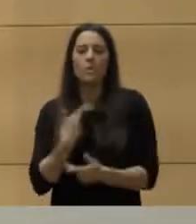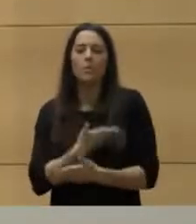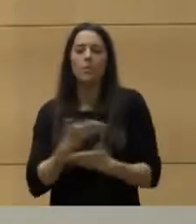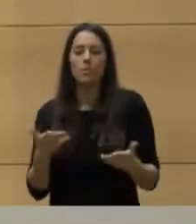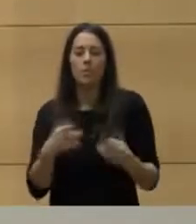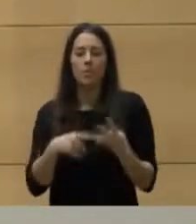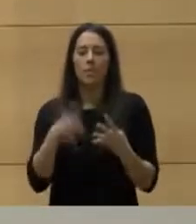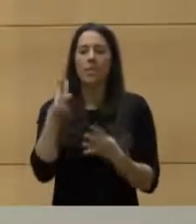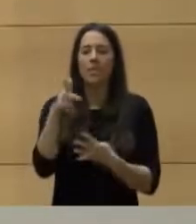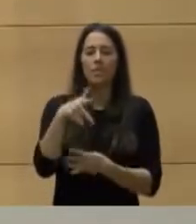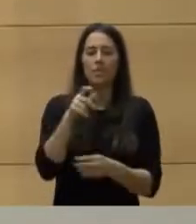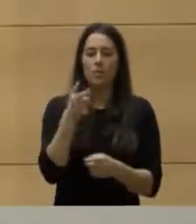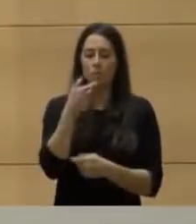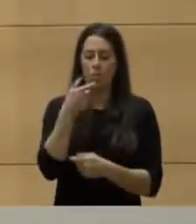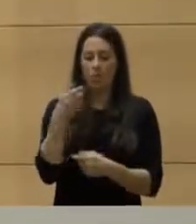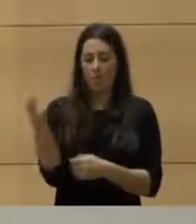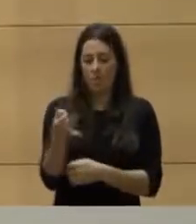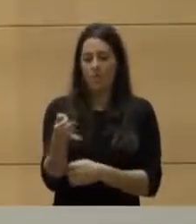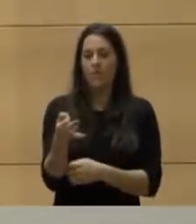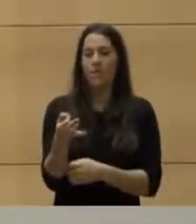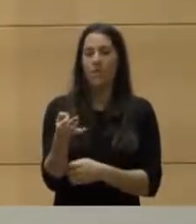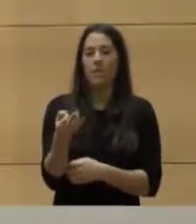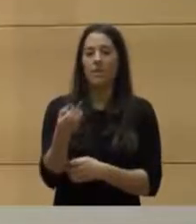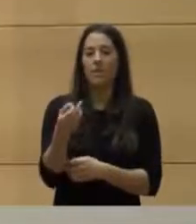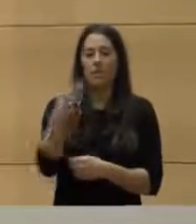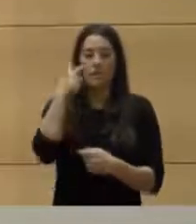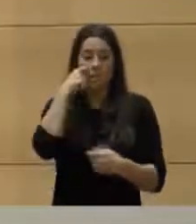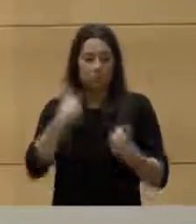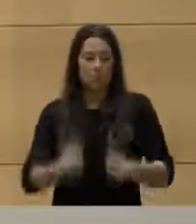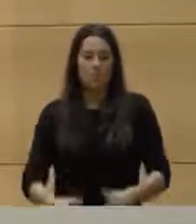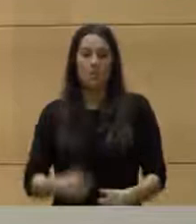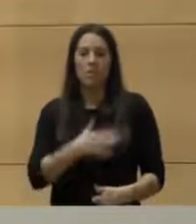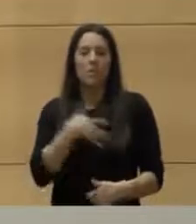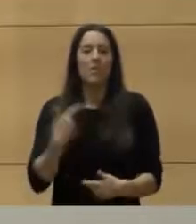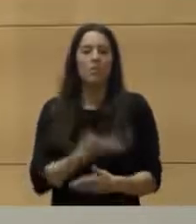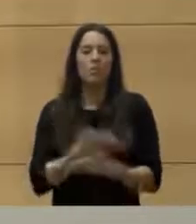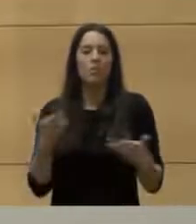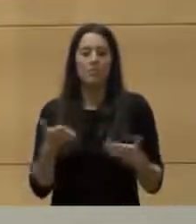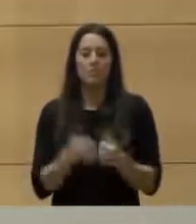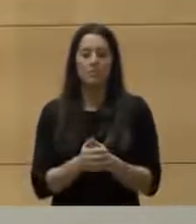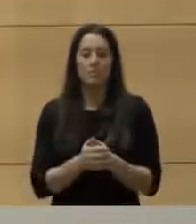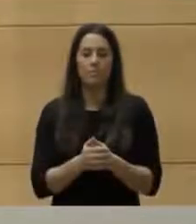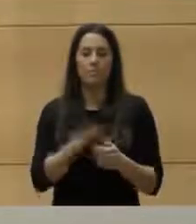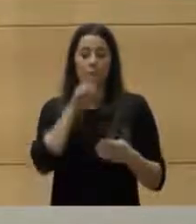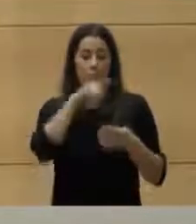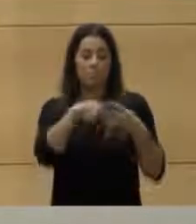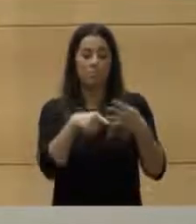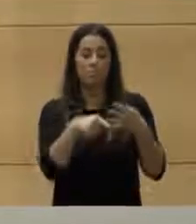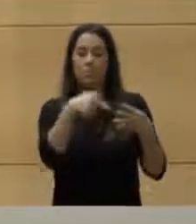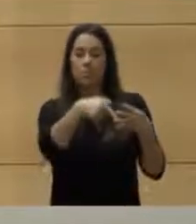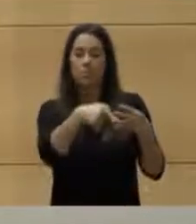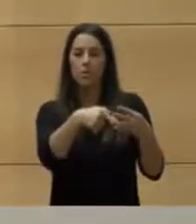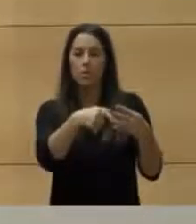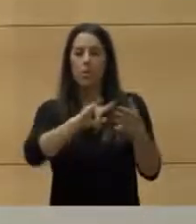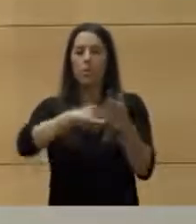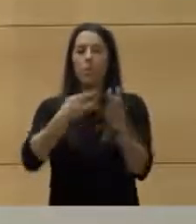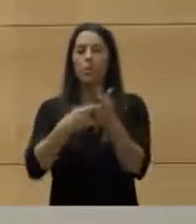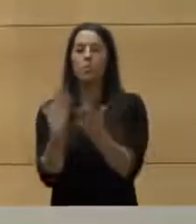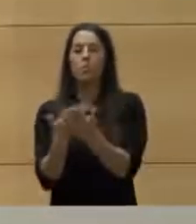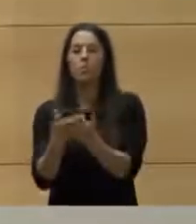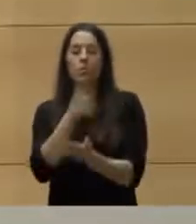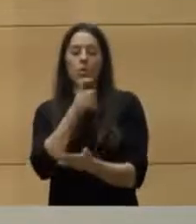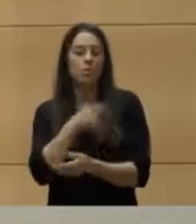y qué deberes ciudadanos se buscan? Y ante esto, ¿cuál es el proyecto que puede proponer el